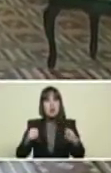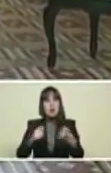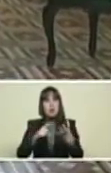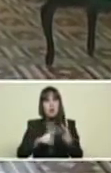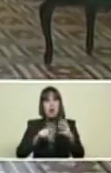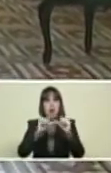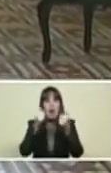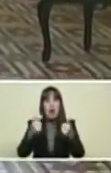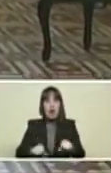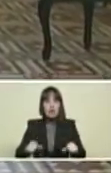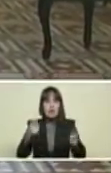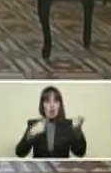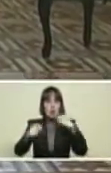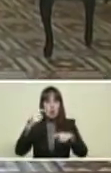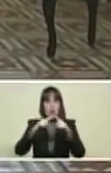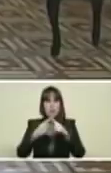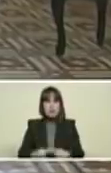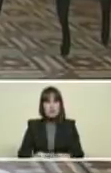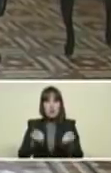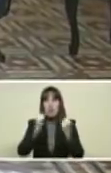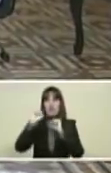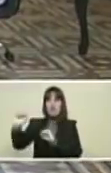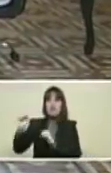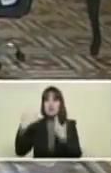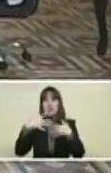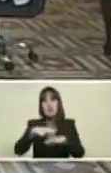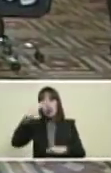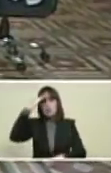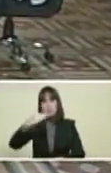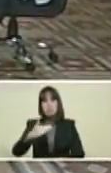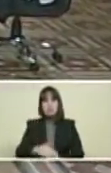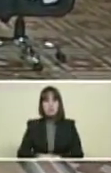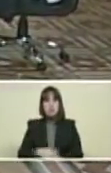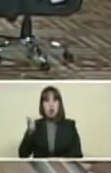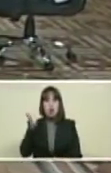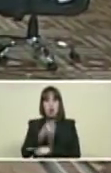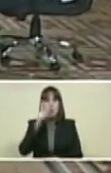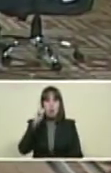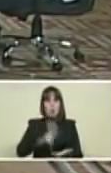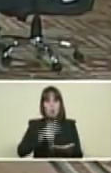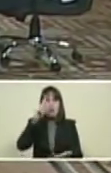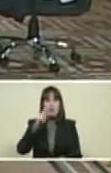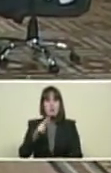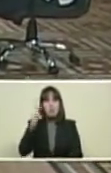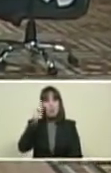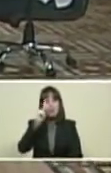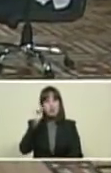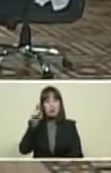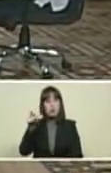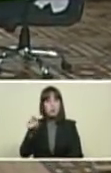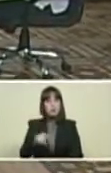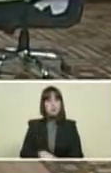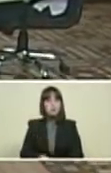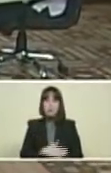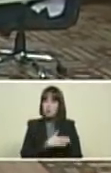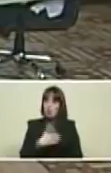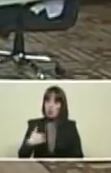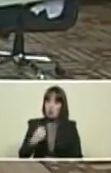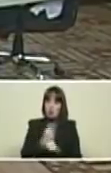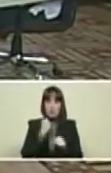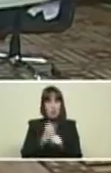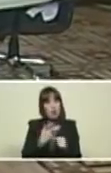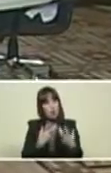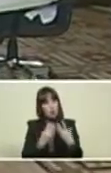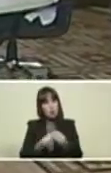arte, comercio y defensa integral. Cúmplase, profe, cúmplase. Yo me quiero involucrar en todo este